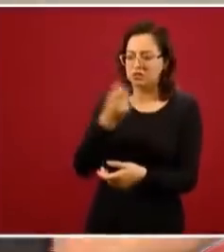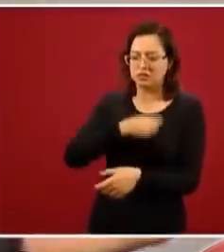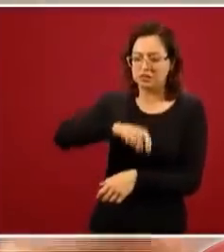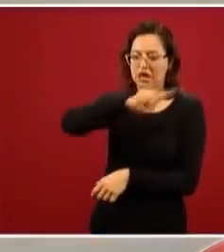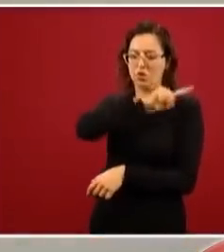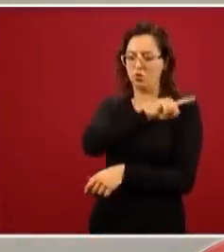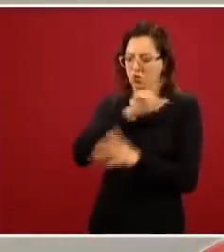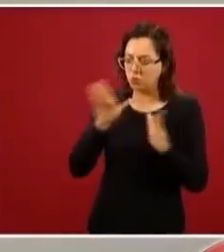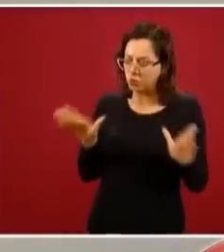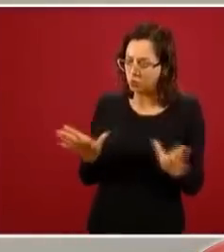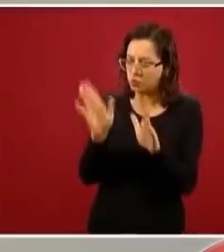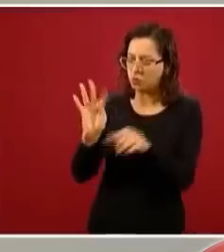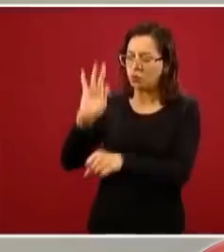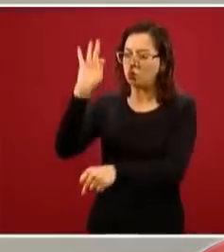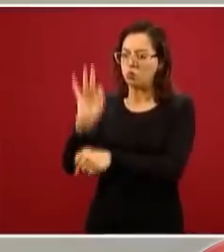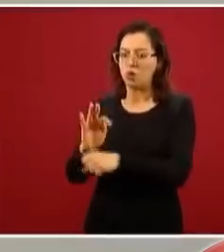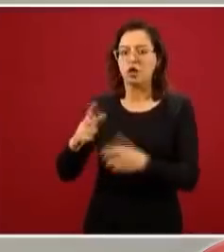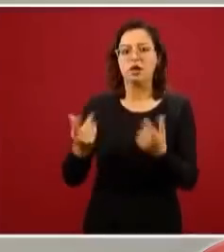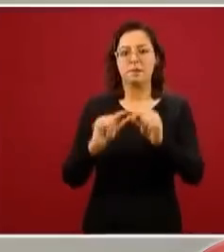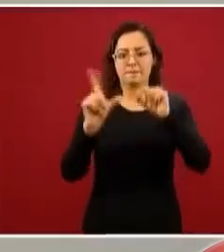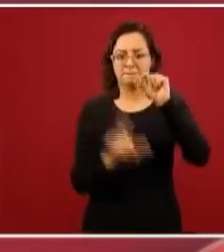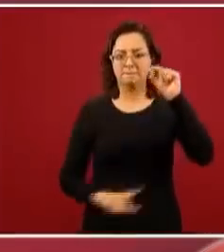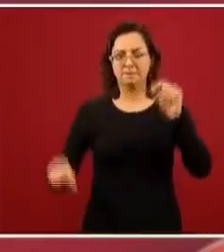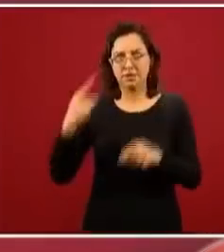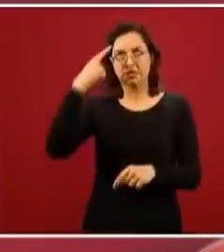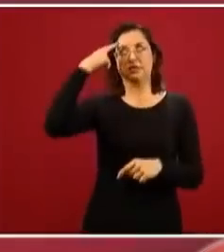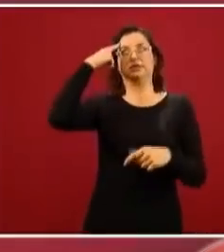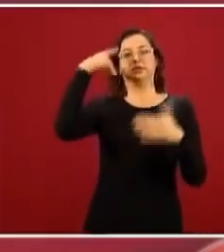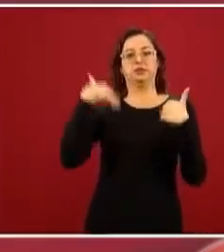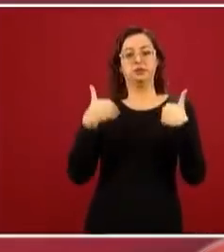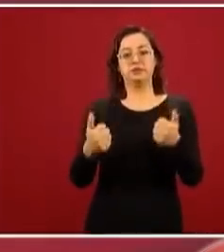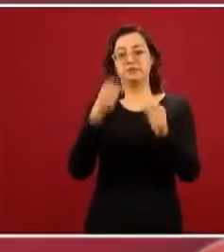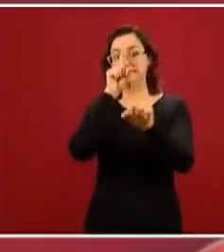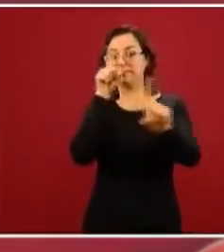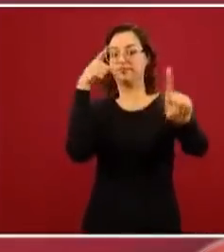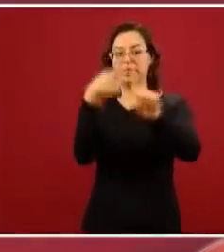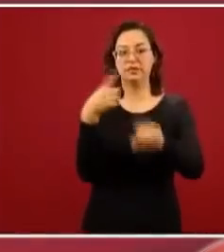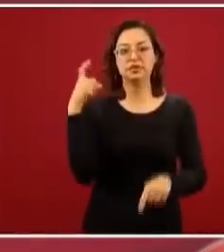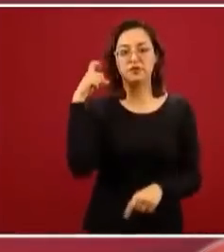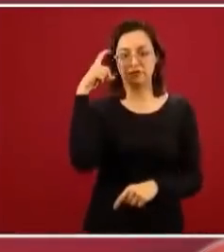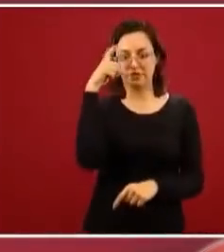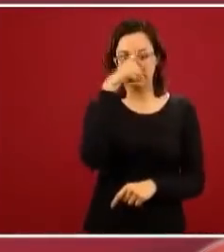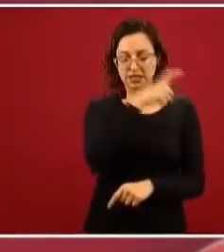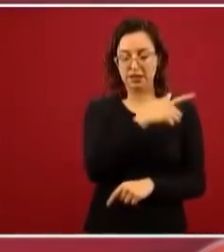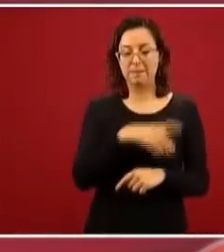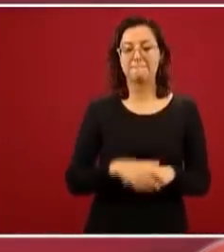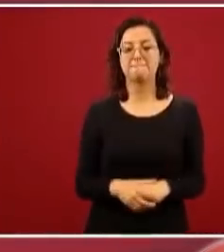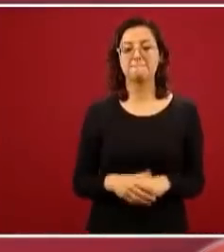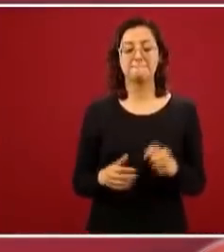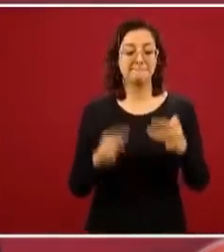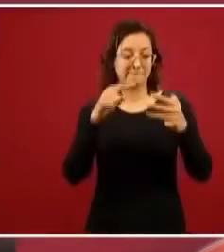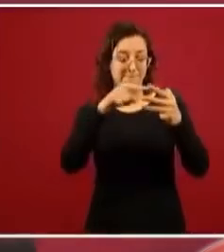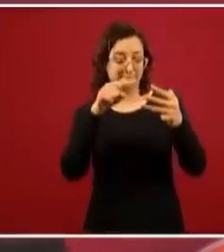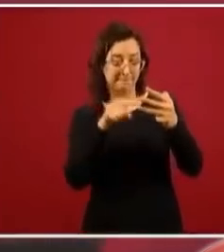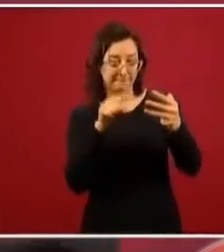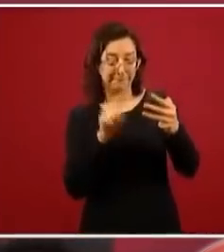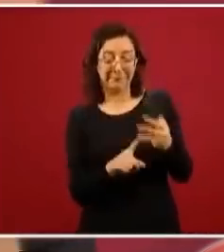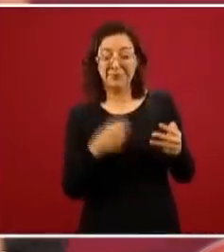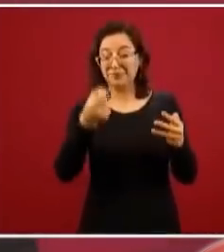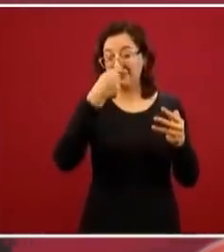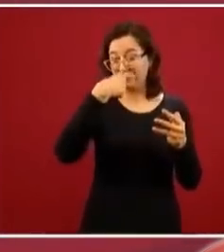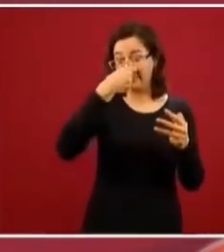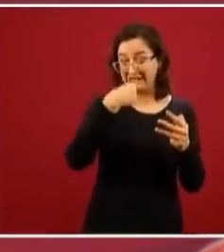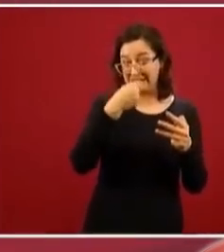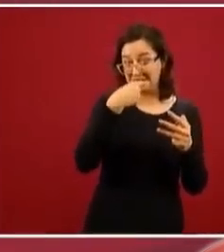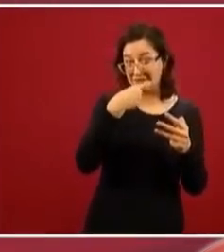está favoreciendo a que todos en el país tengamos conciencia sobre los retos que enfrentamos. Vincristina y fosfamida, ciclofosfamida, es